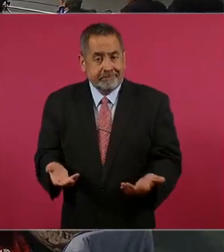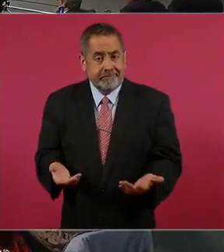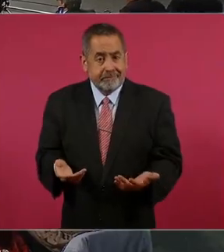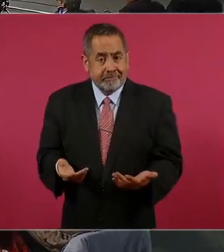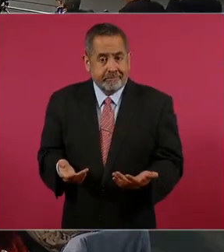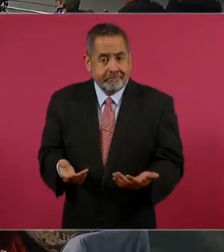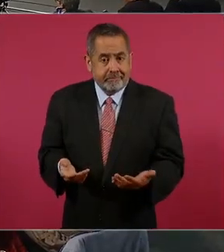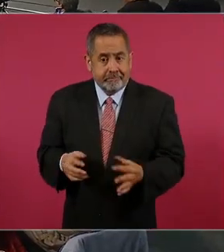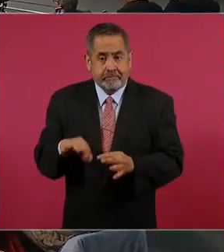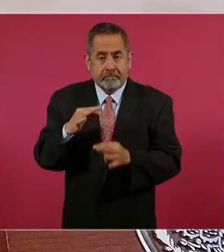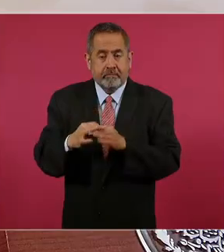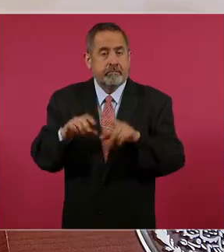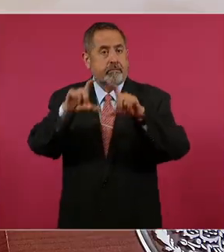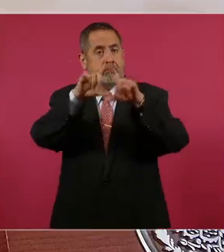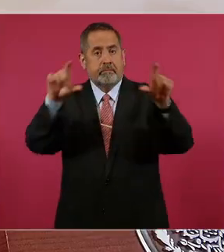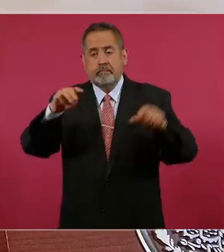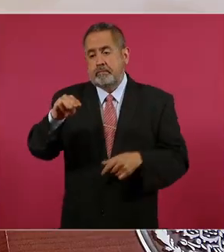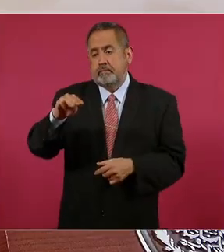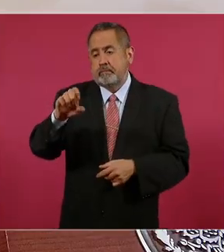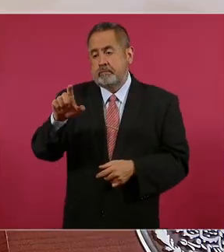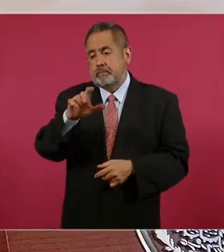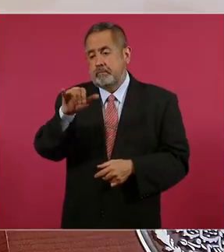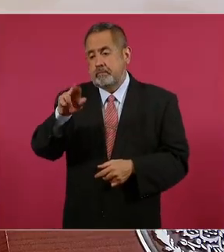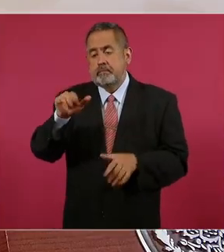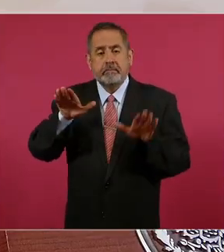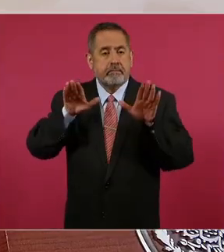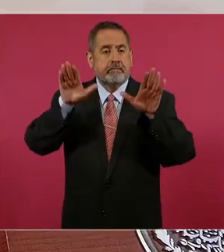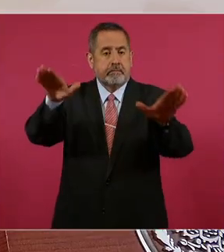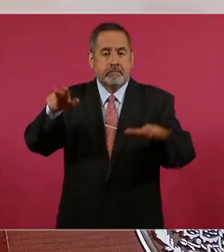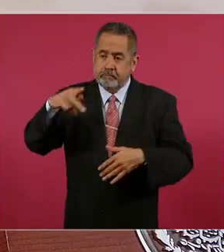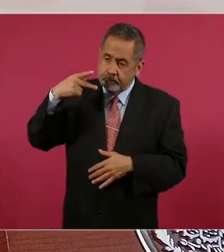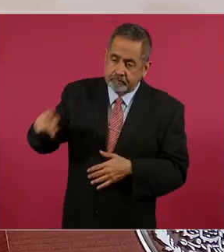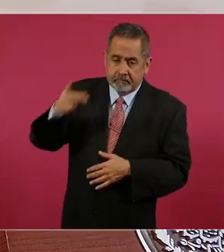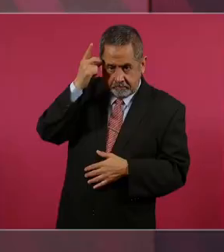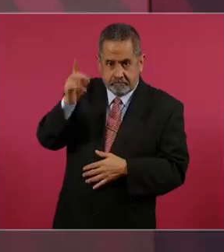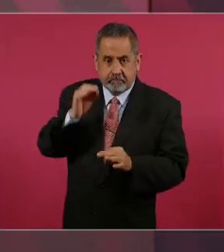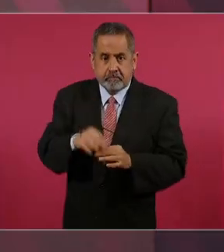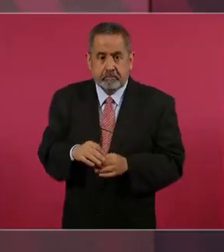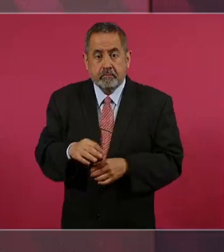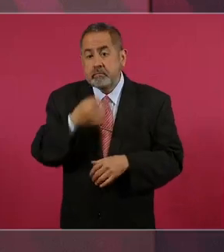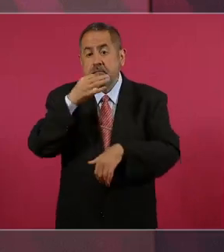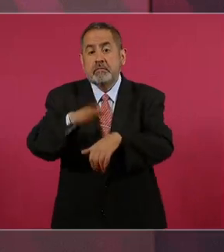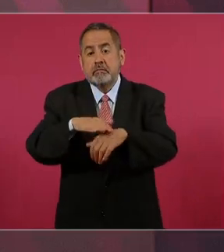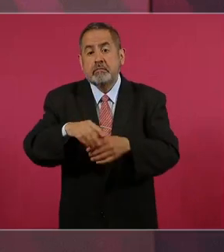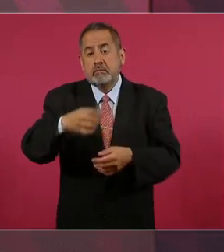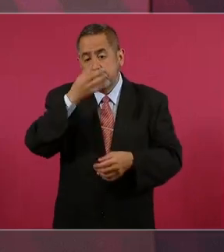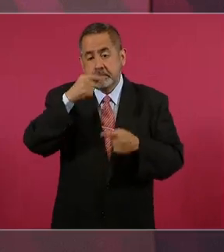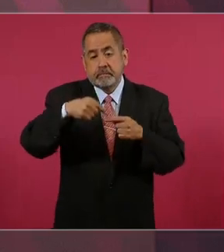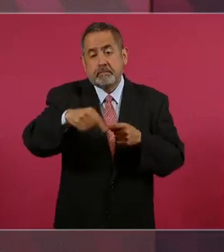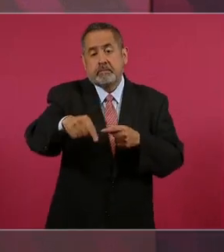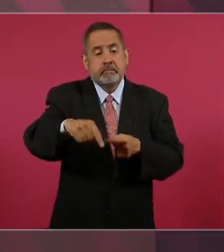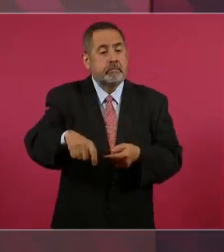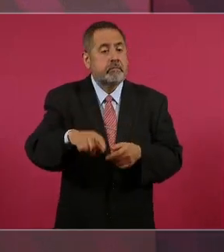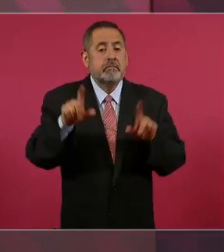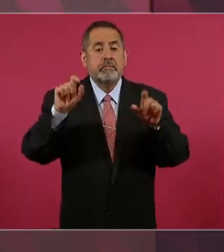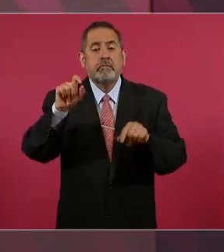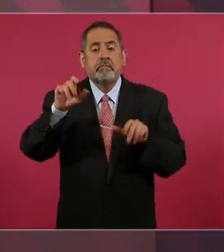se deja a Mexicana que por cierto vamos a comprar 20 aviones antes de que